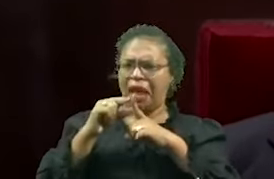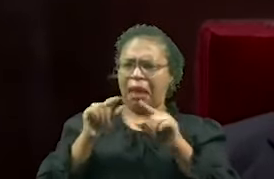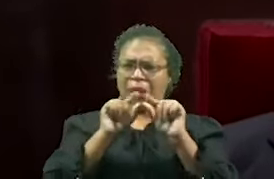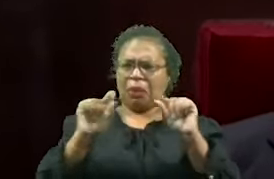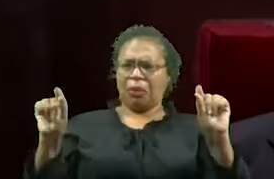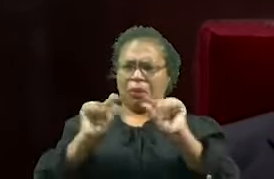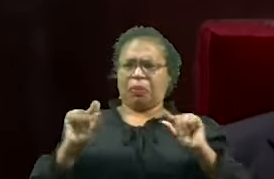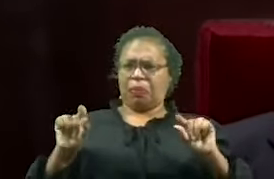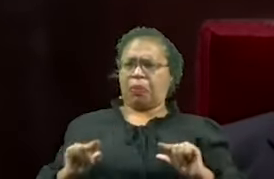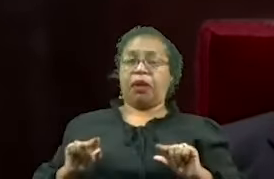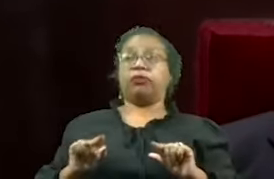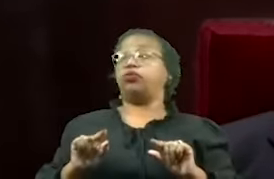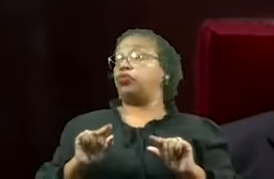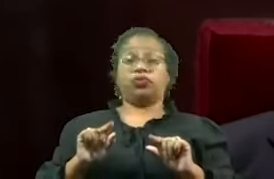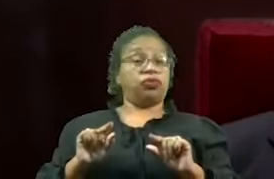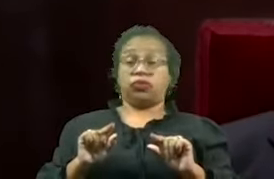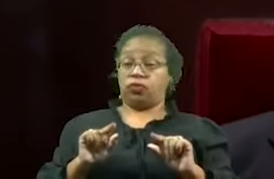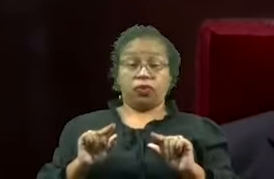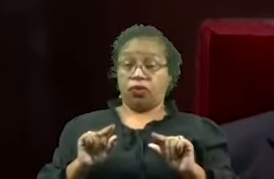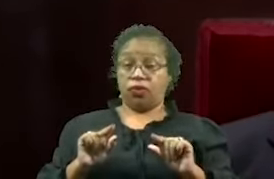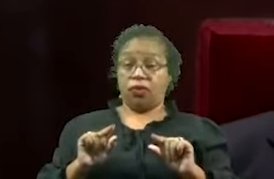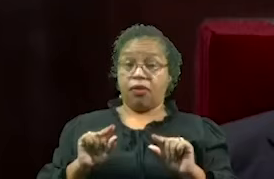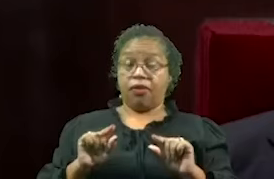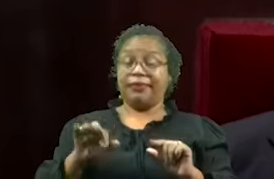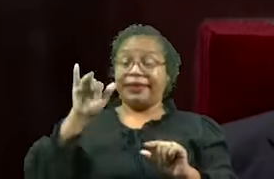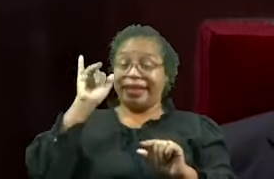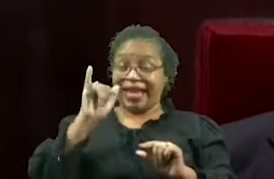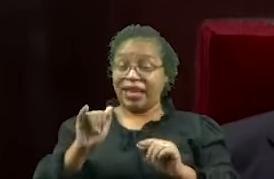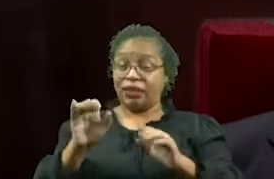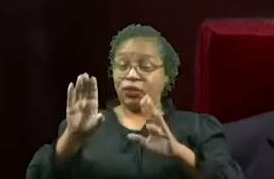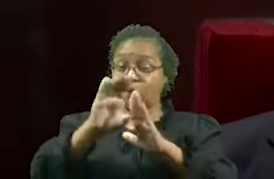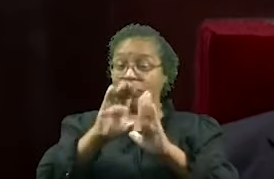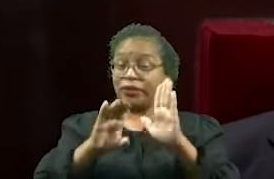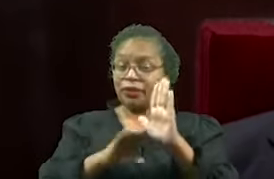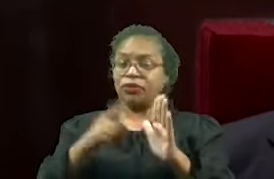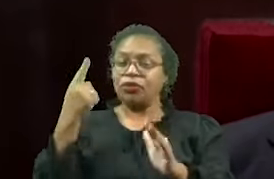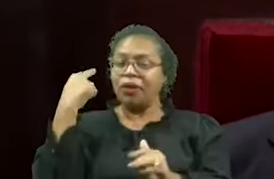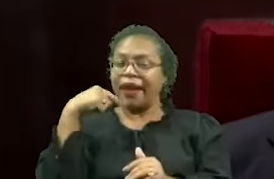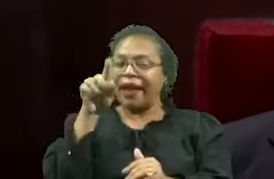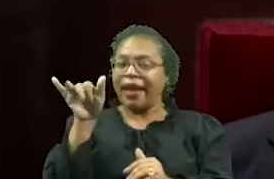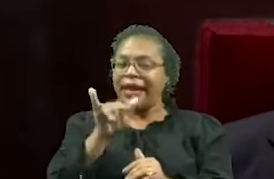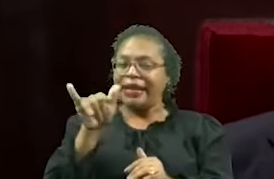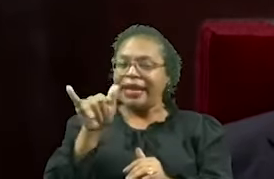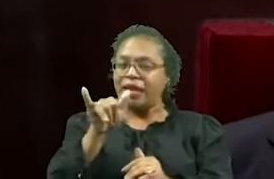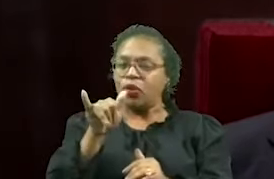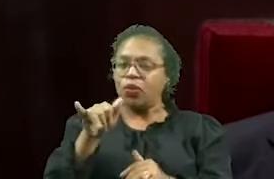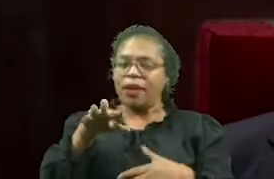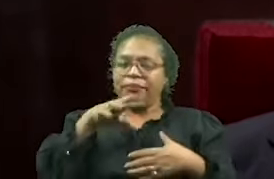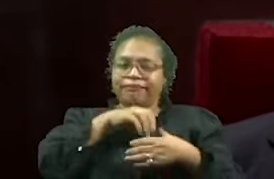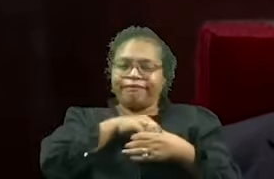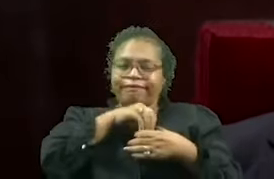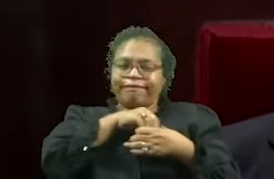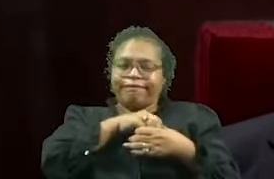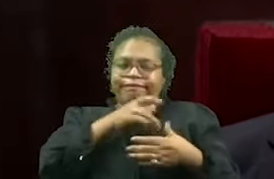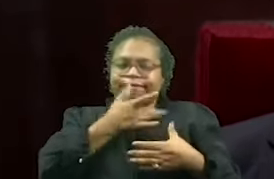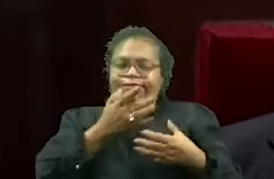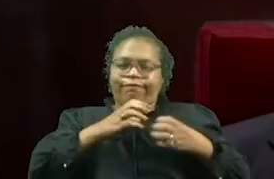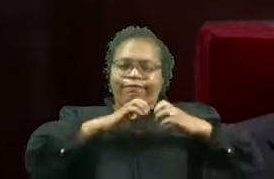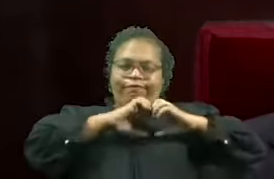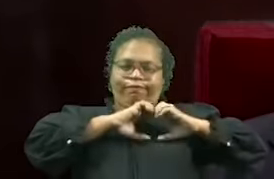sino que es sobre todo el alma de un pueblo la piedra angular de la nación la luz que